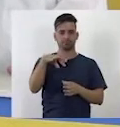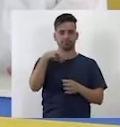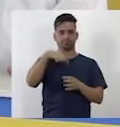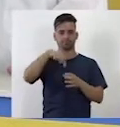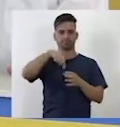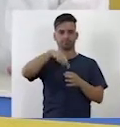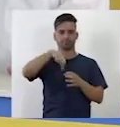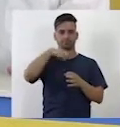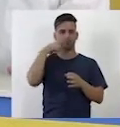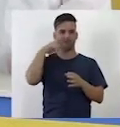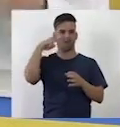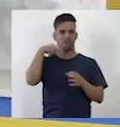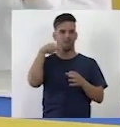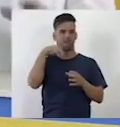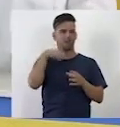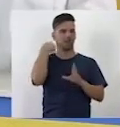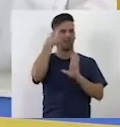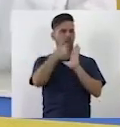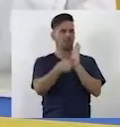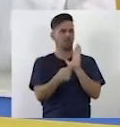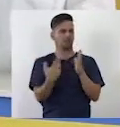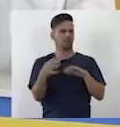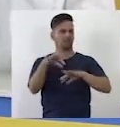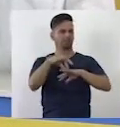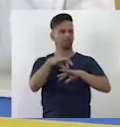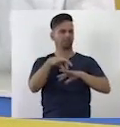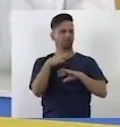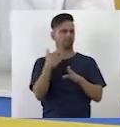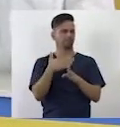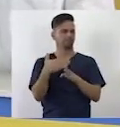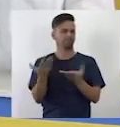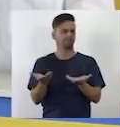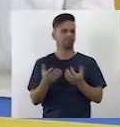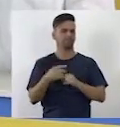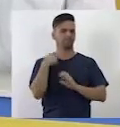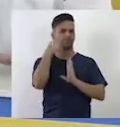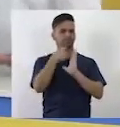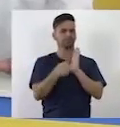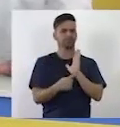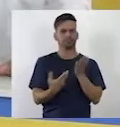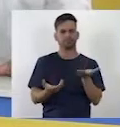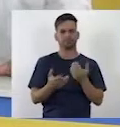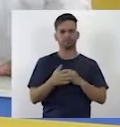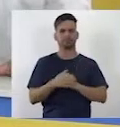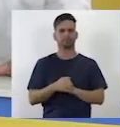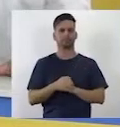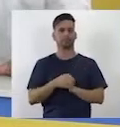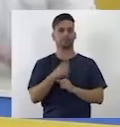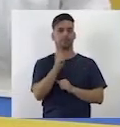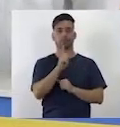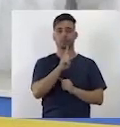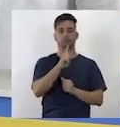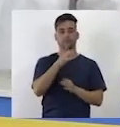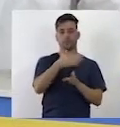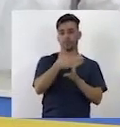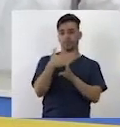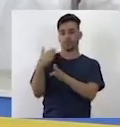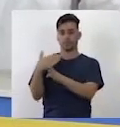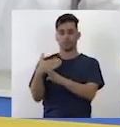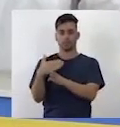pasar pueden pasar muchas cosas pueden reaccionar otros pues si ha sido político por ejemplo no funcionaba que el